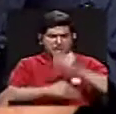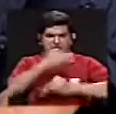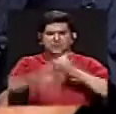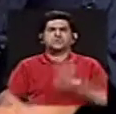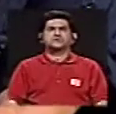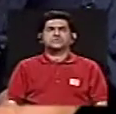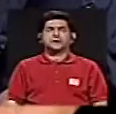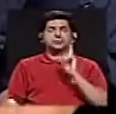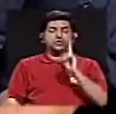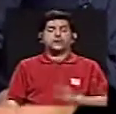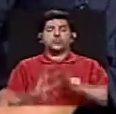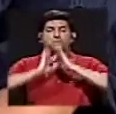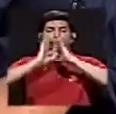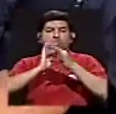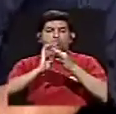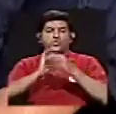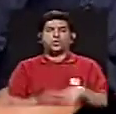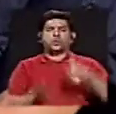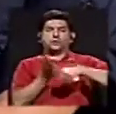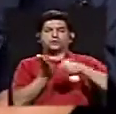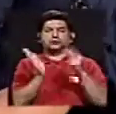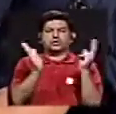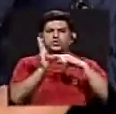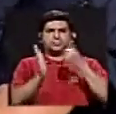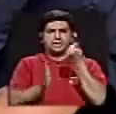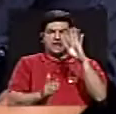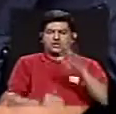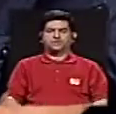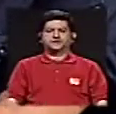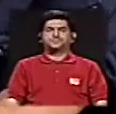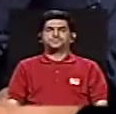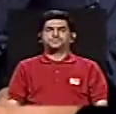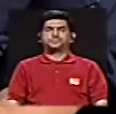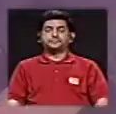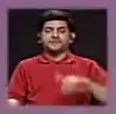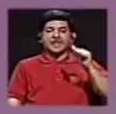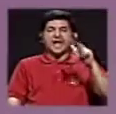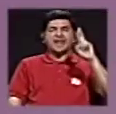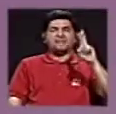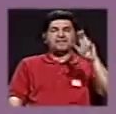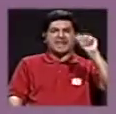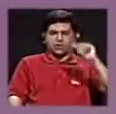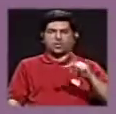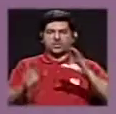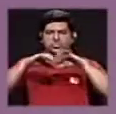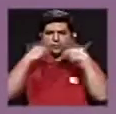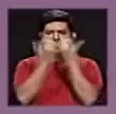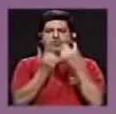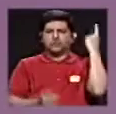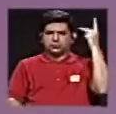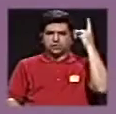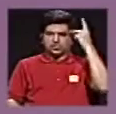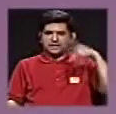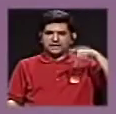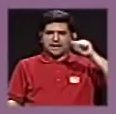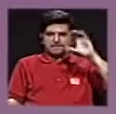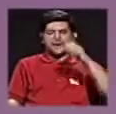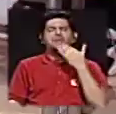ir hacia una coalición para las elecciones de 2014 tenemos a ana rita argüello de la comisión política del partido acción ciudadana